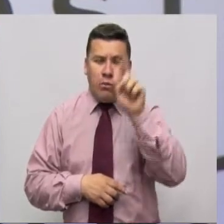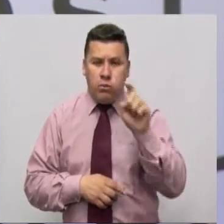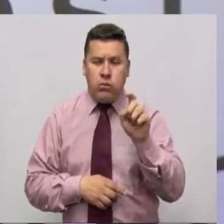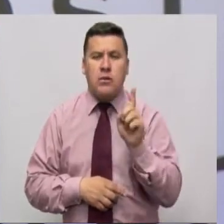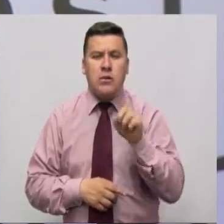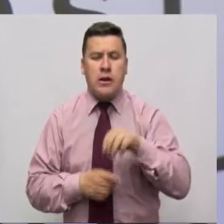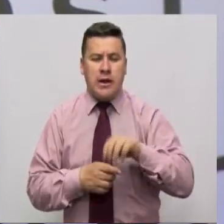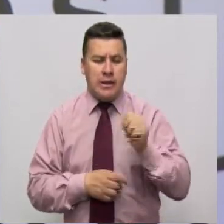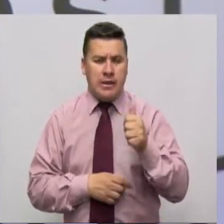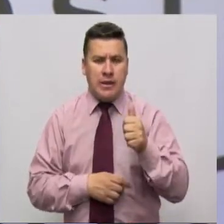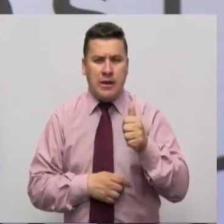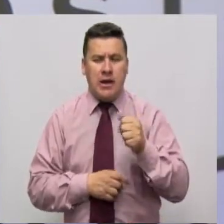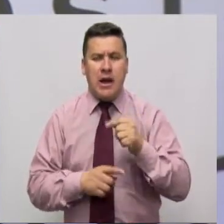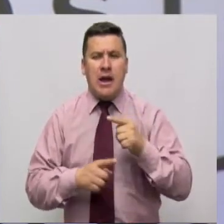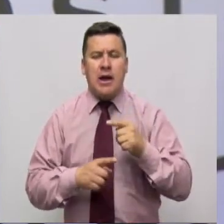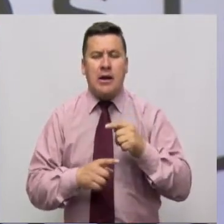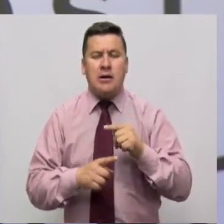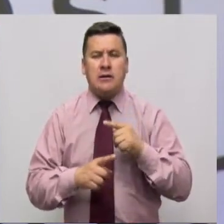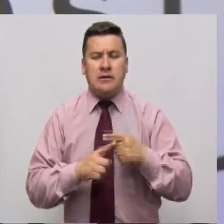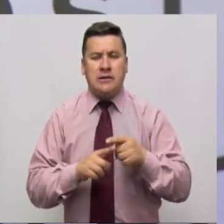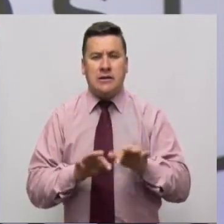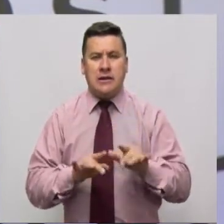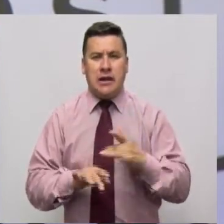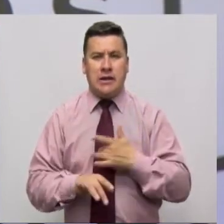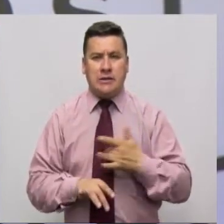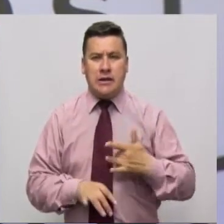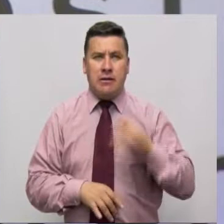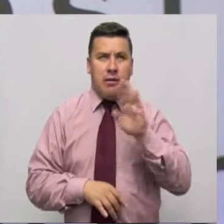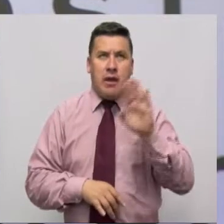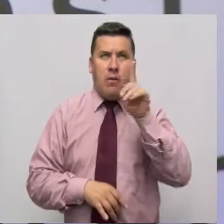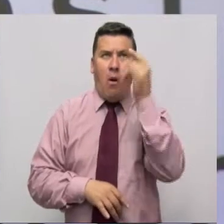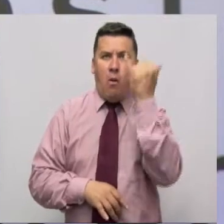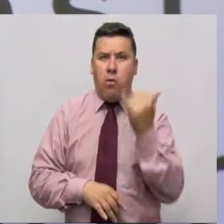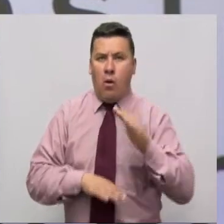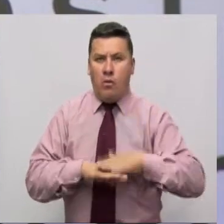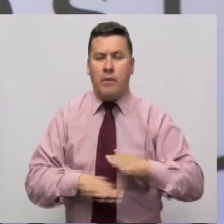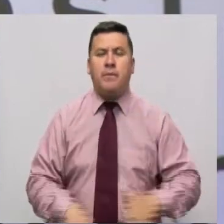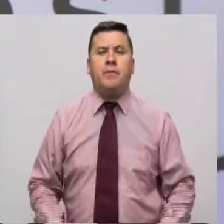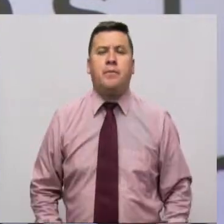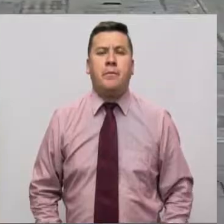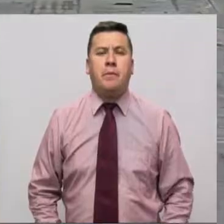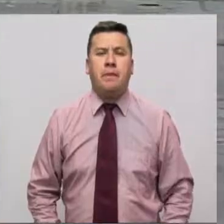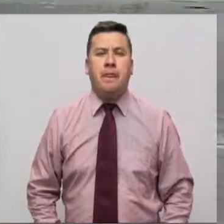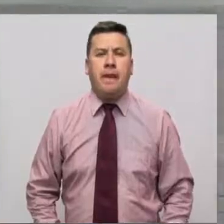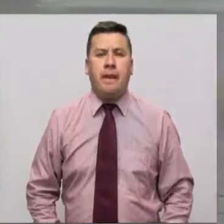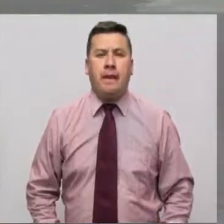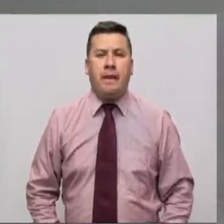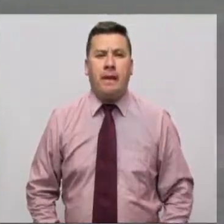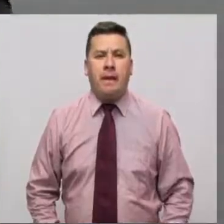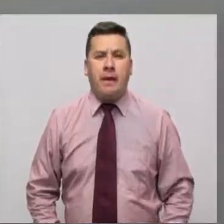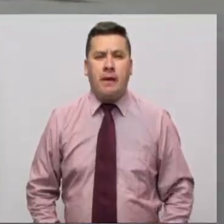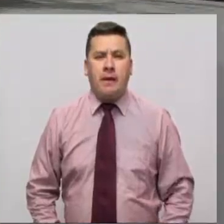5 gobernadores y 10 exsecretarios de salud departamentales.